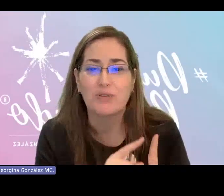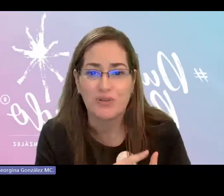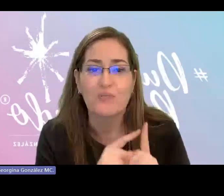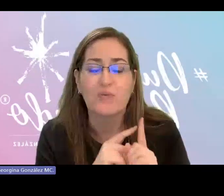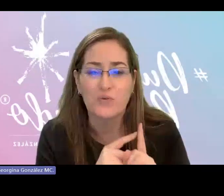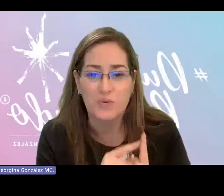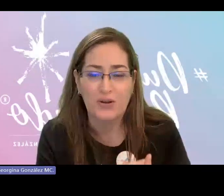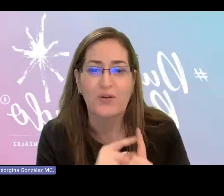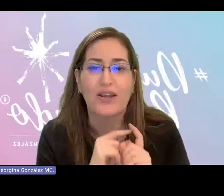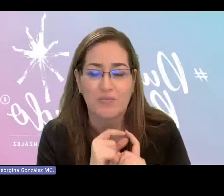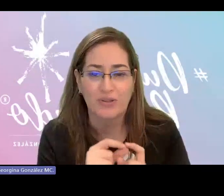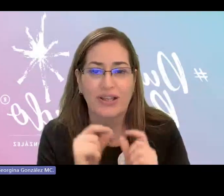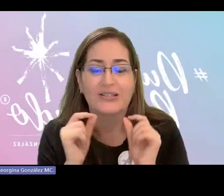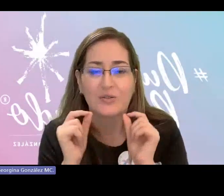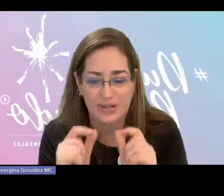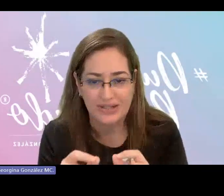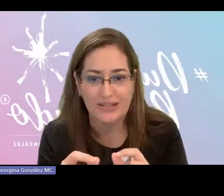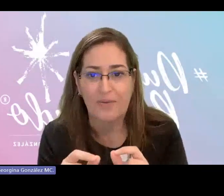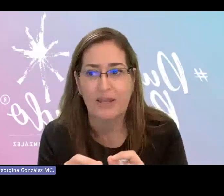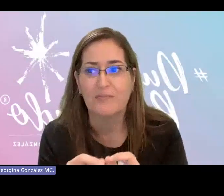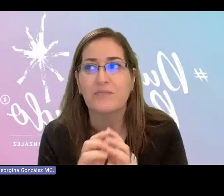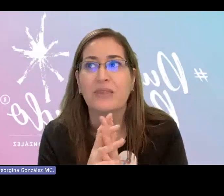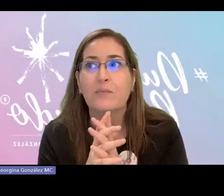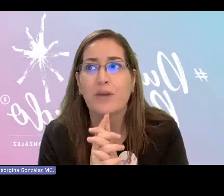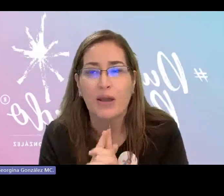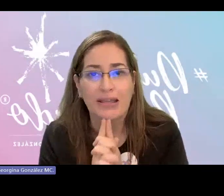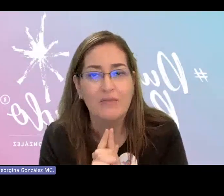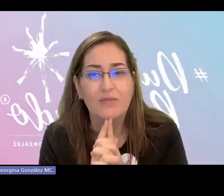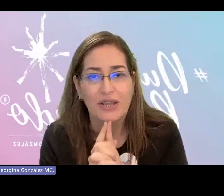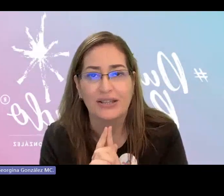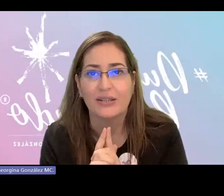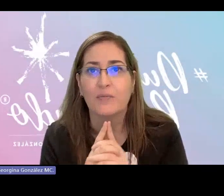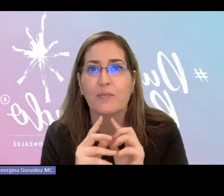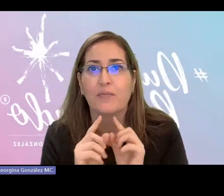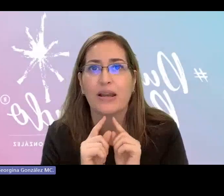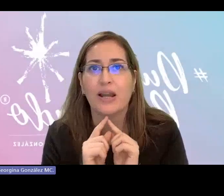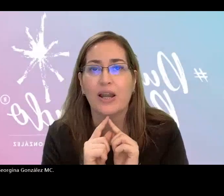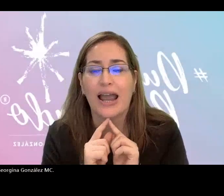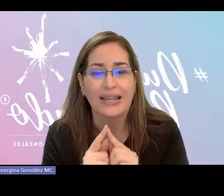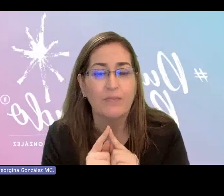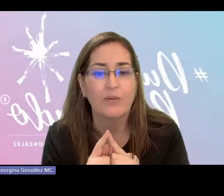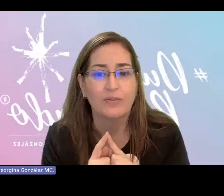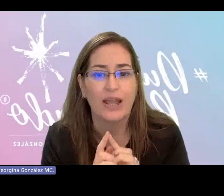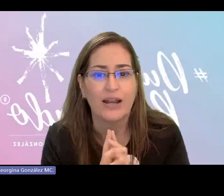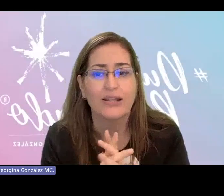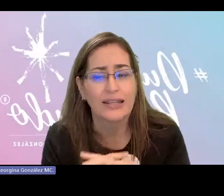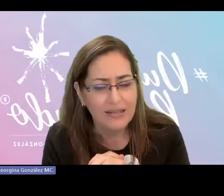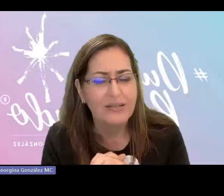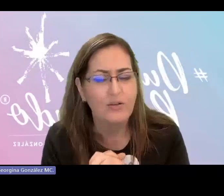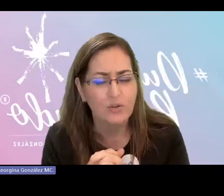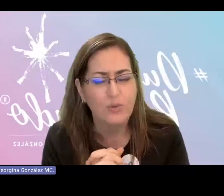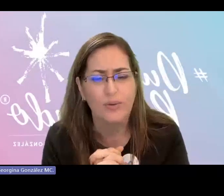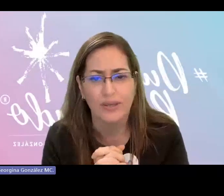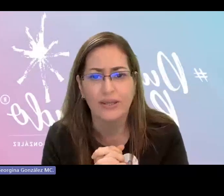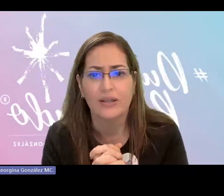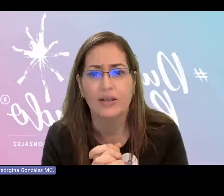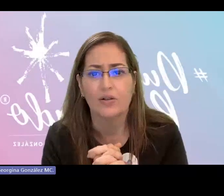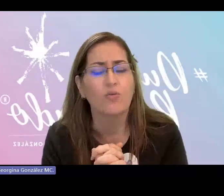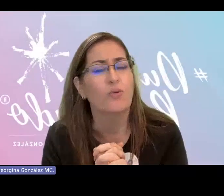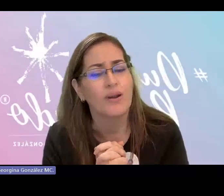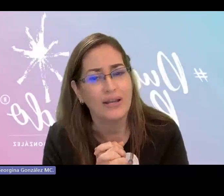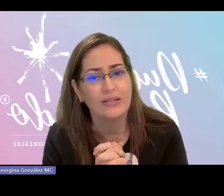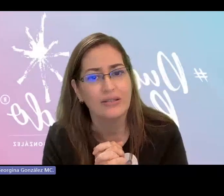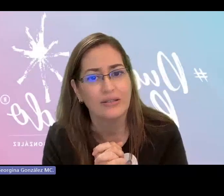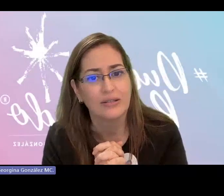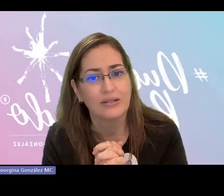hay un episodio muy bueno en el podcast sobre este tema, ¿eh? Pero aquí, fíjate, hay que preguntar, ¿te quieres ir con tu bebé?